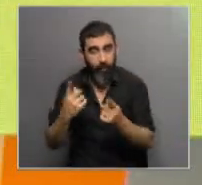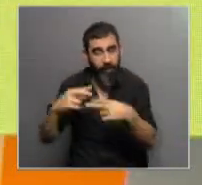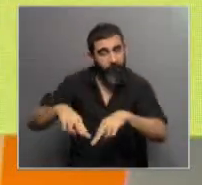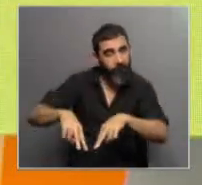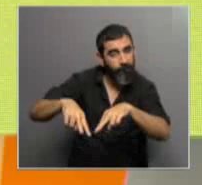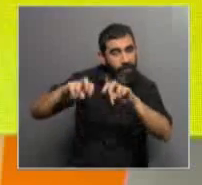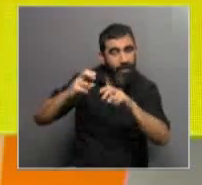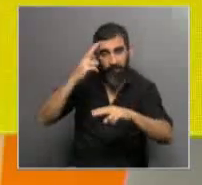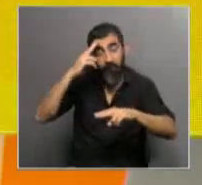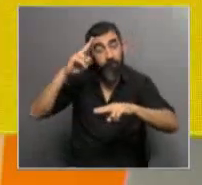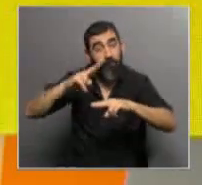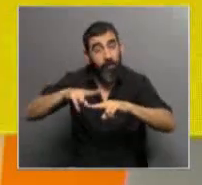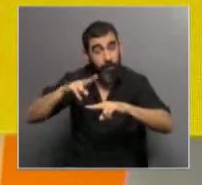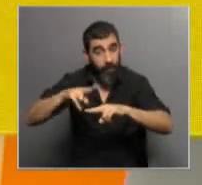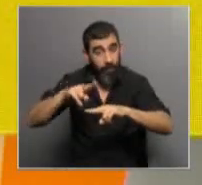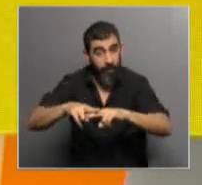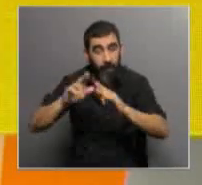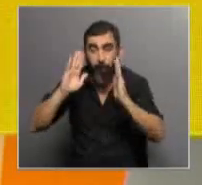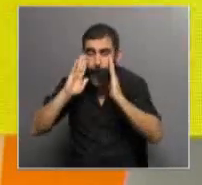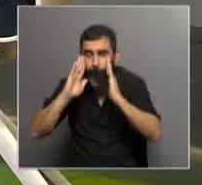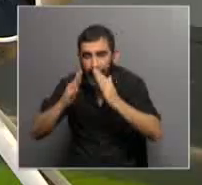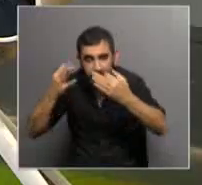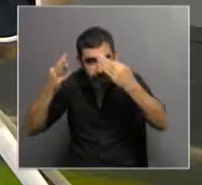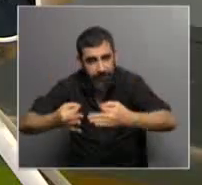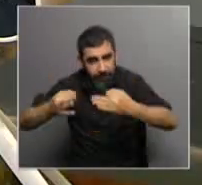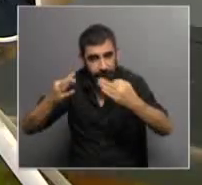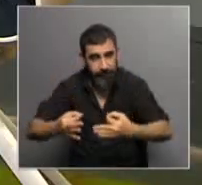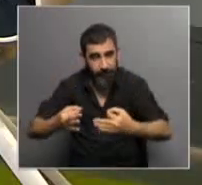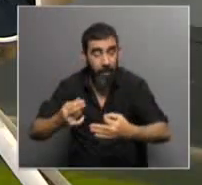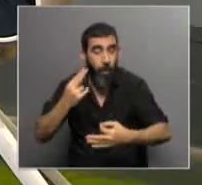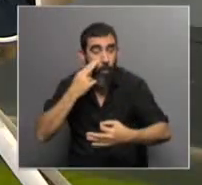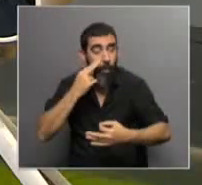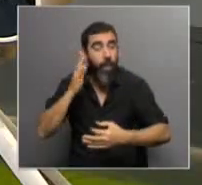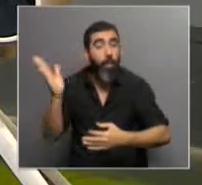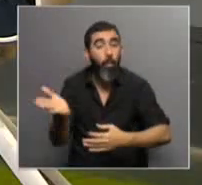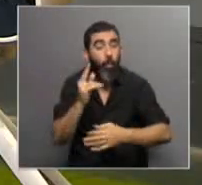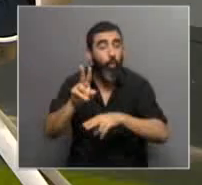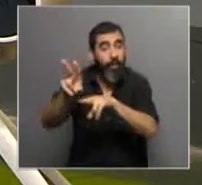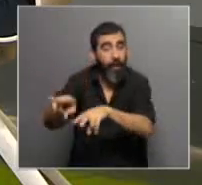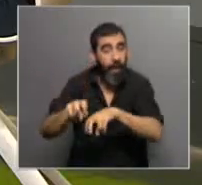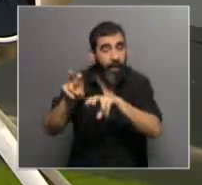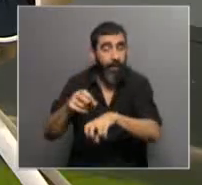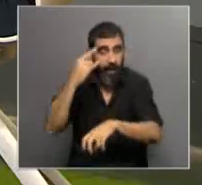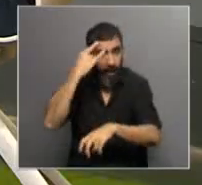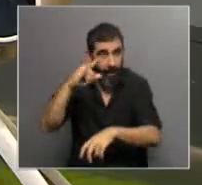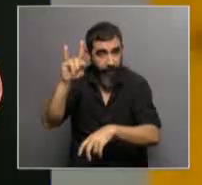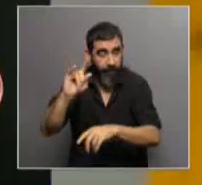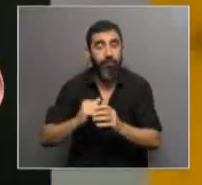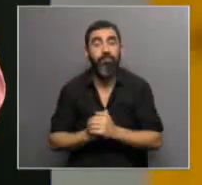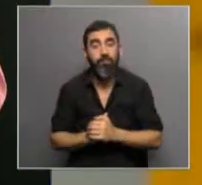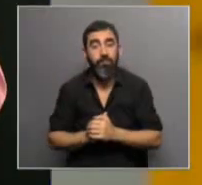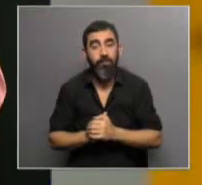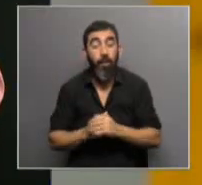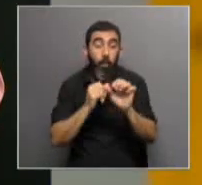enfermedades específicas que afectan la producción agrícola-ganadera es la posibilidad de